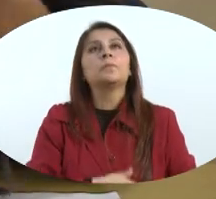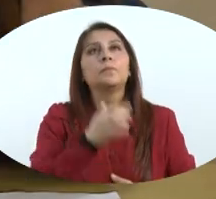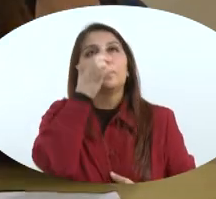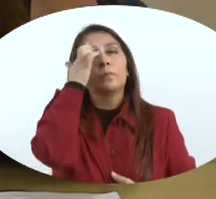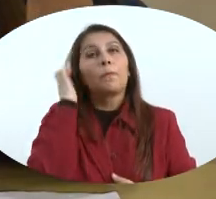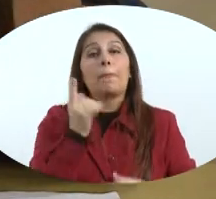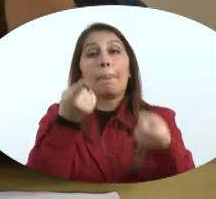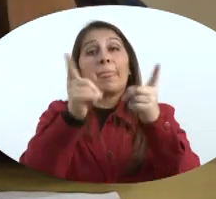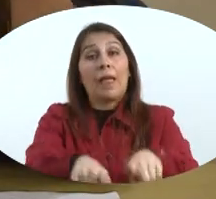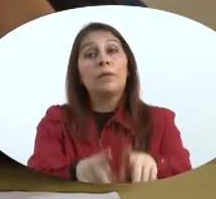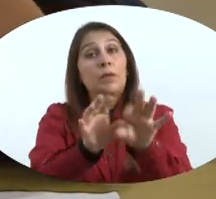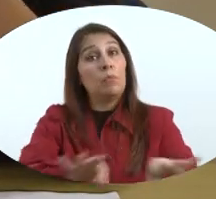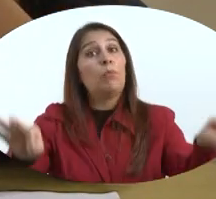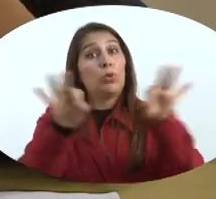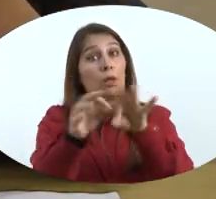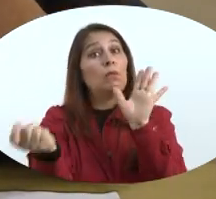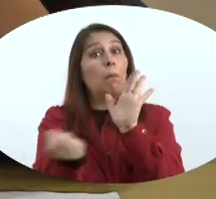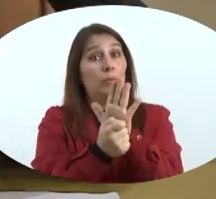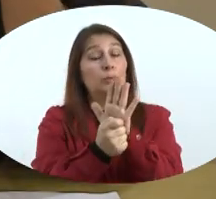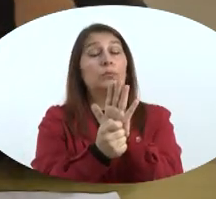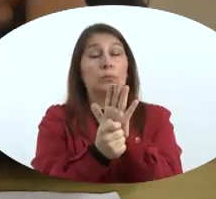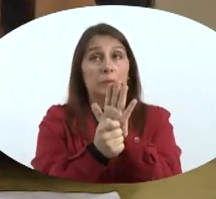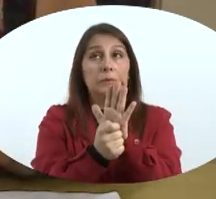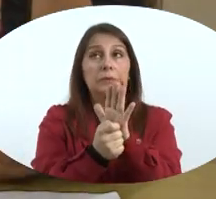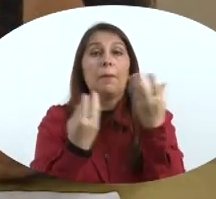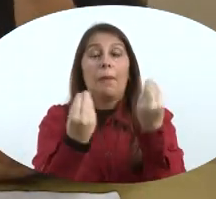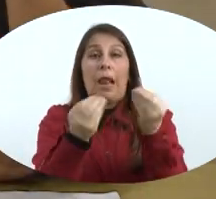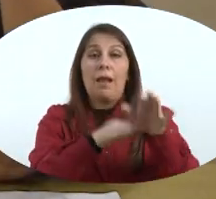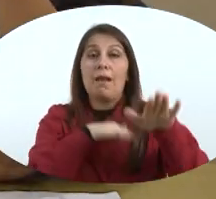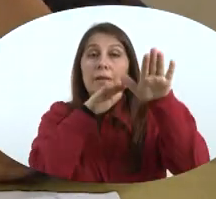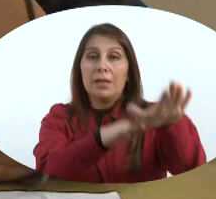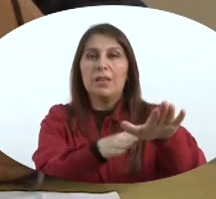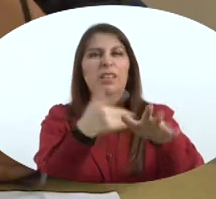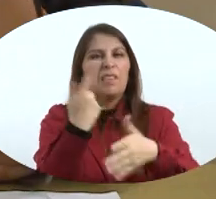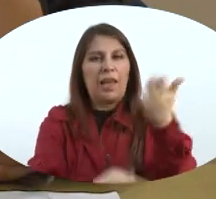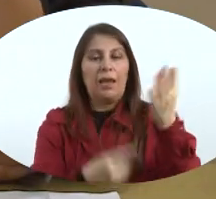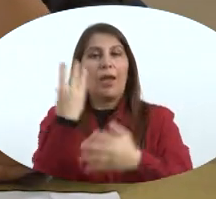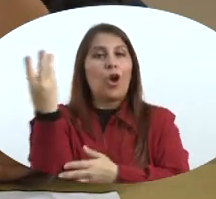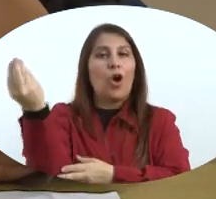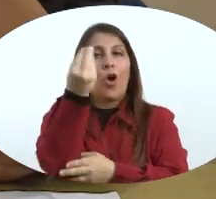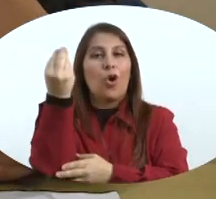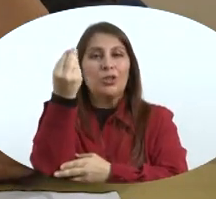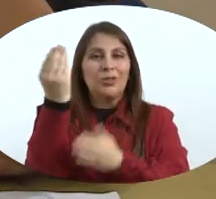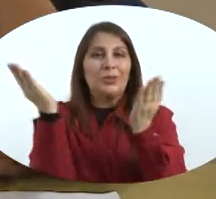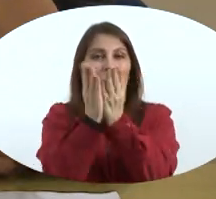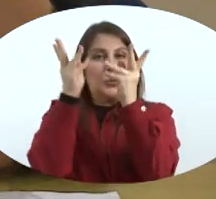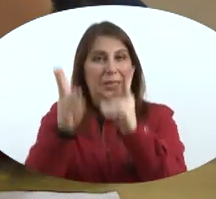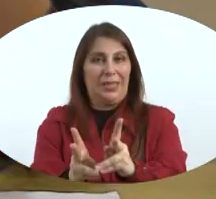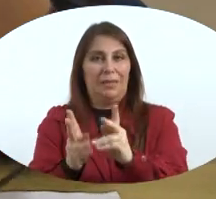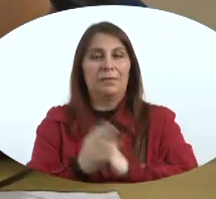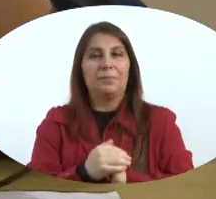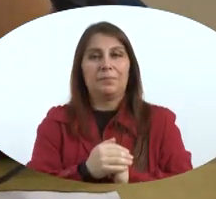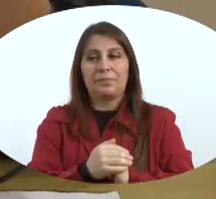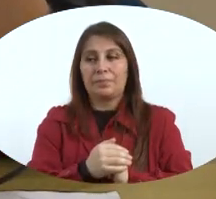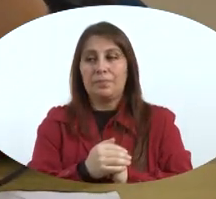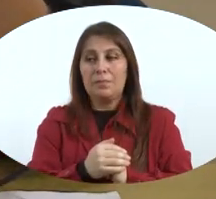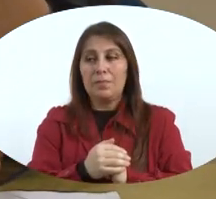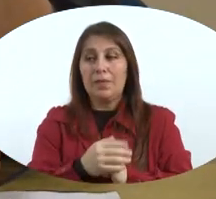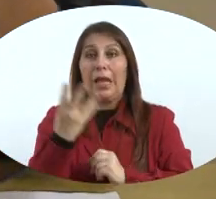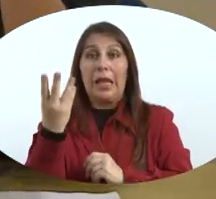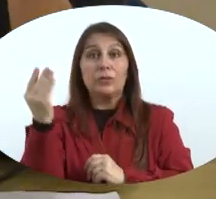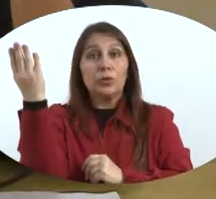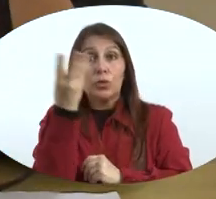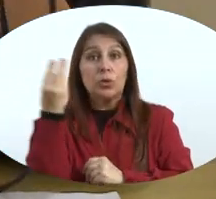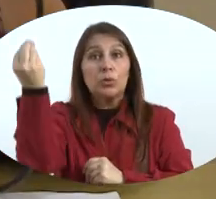no es menos importante sino al contrario creo que es una base fundamental para las representaciones y es el consejo los consejos estudiantiles fortificar los consejos estudiantiles